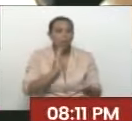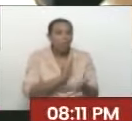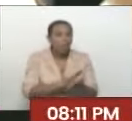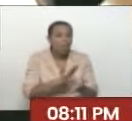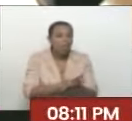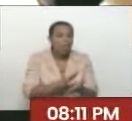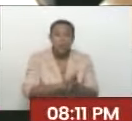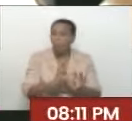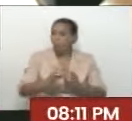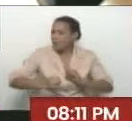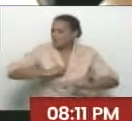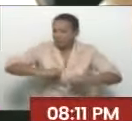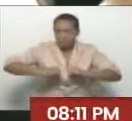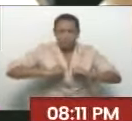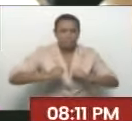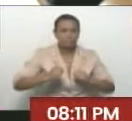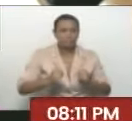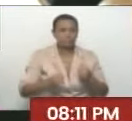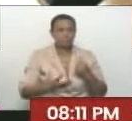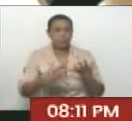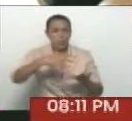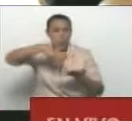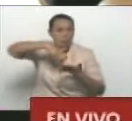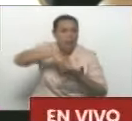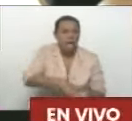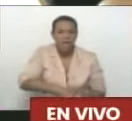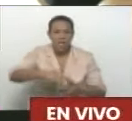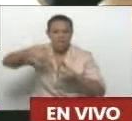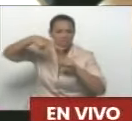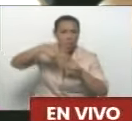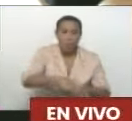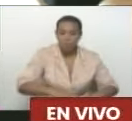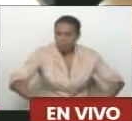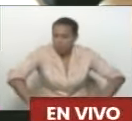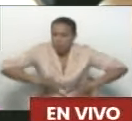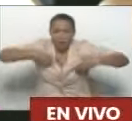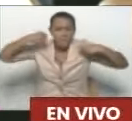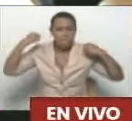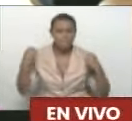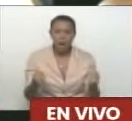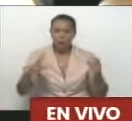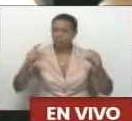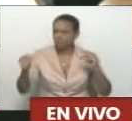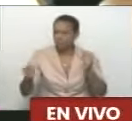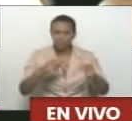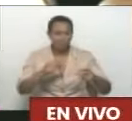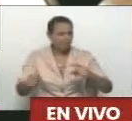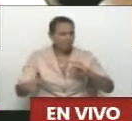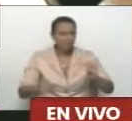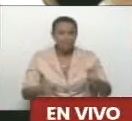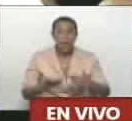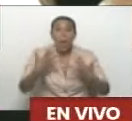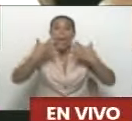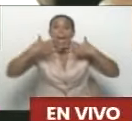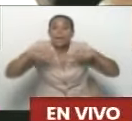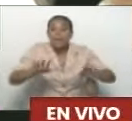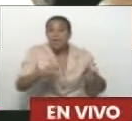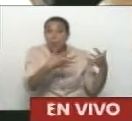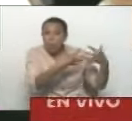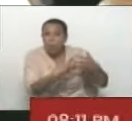Y menos cuando tratan de pisotearnos, de dominarnos, es cuando más nos activamos. Y ellos, aunque han